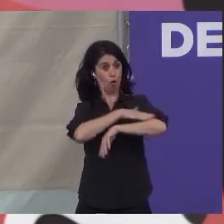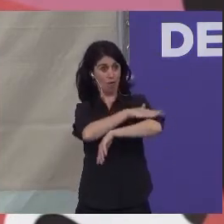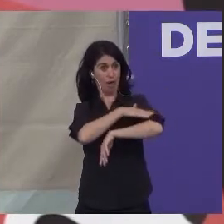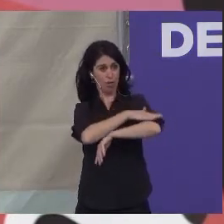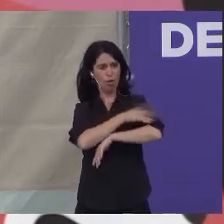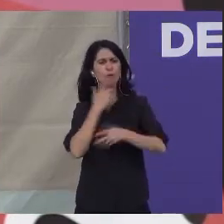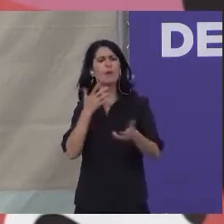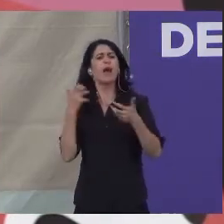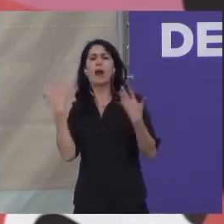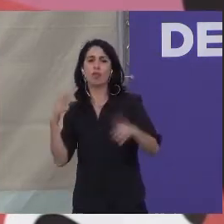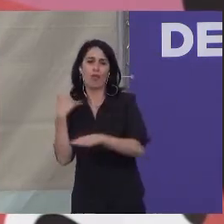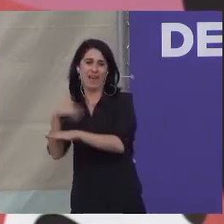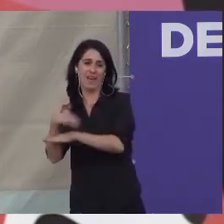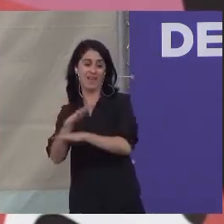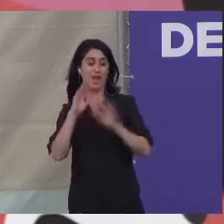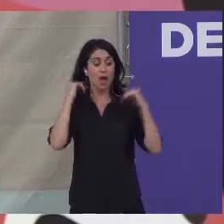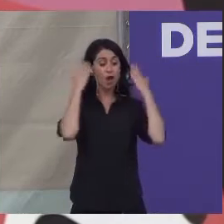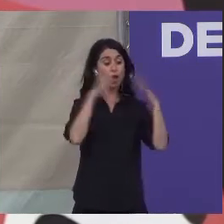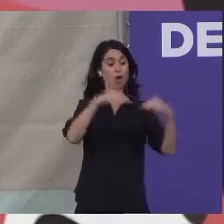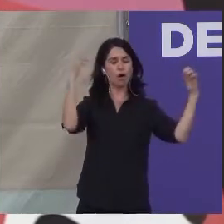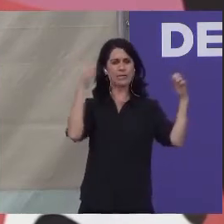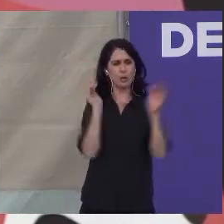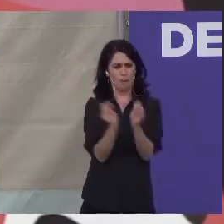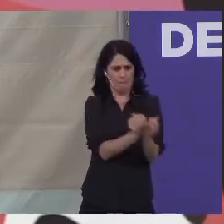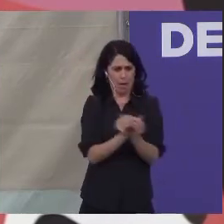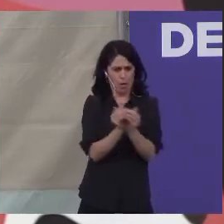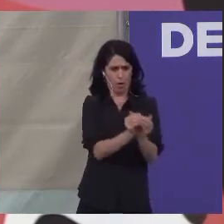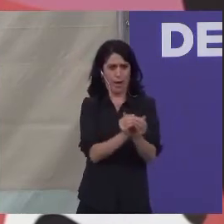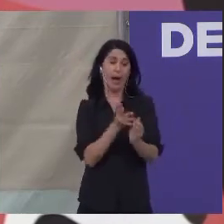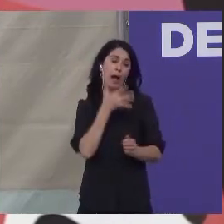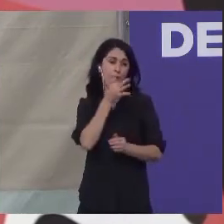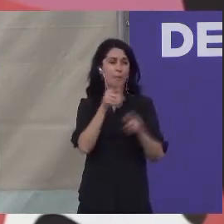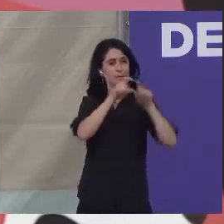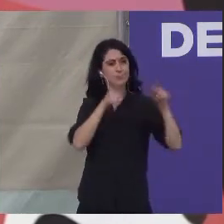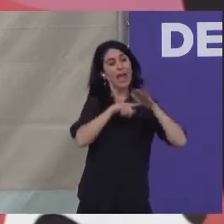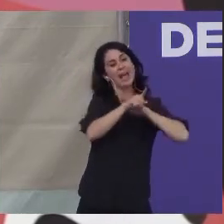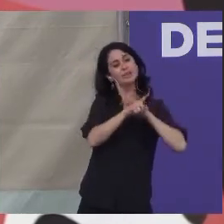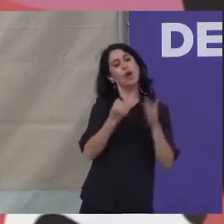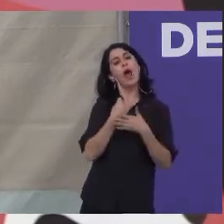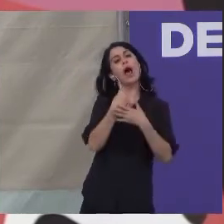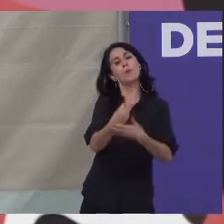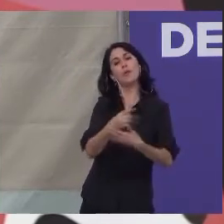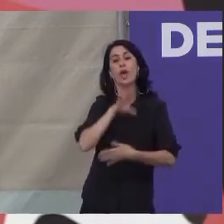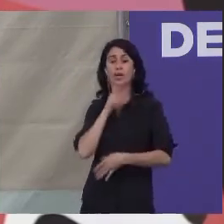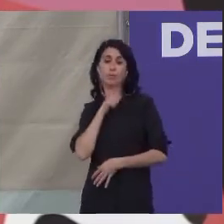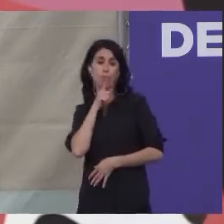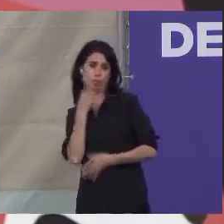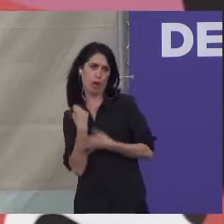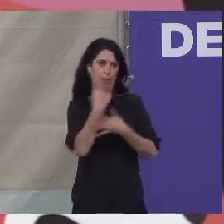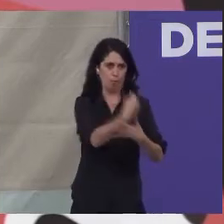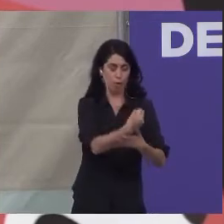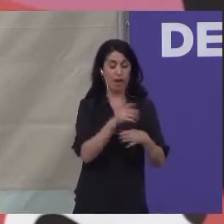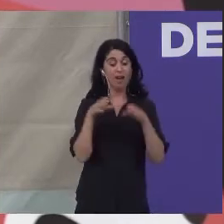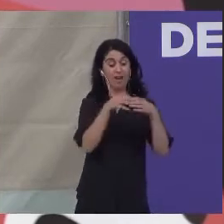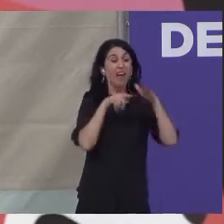el Congreso somos minoría, con una gestora que apoya al presidente Ximo Puig, una gestora que ha traicionado al